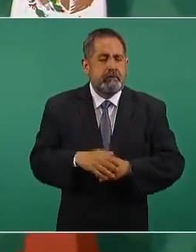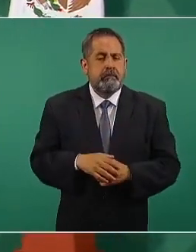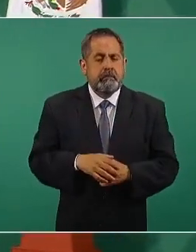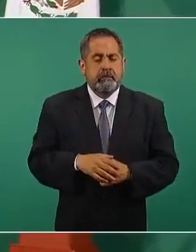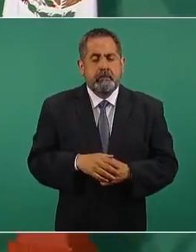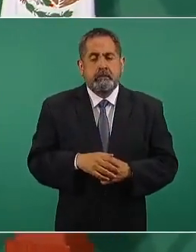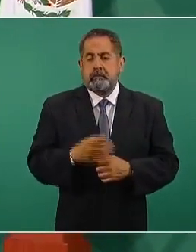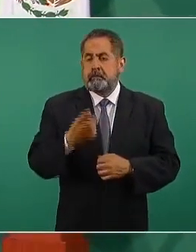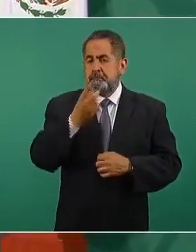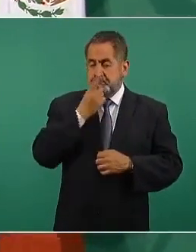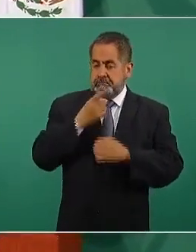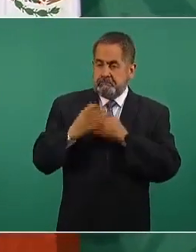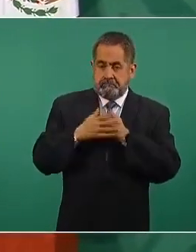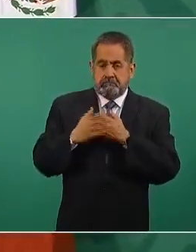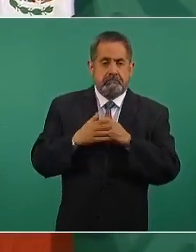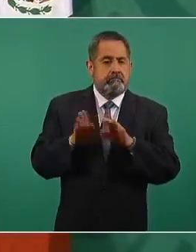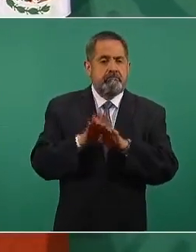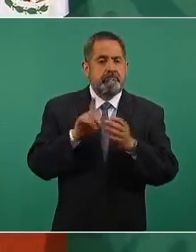se incrementó